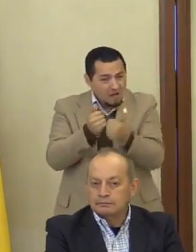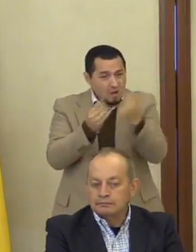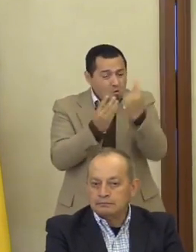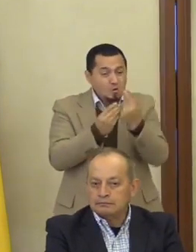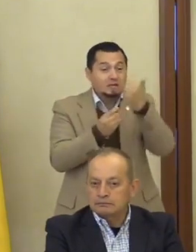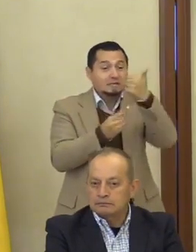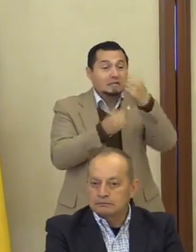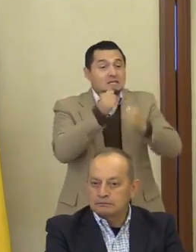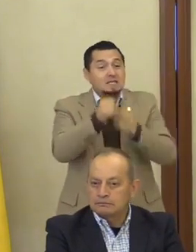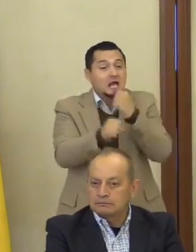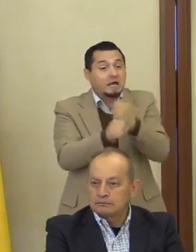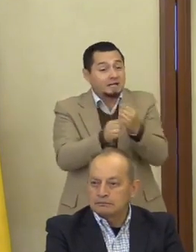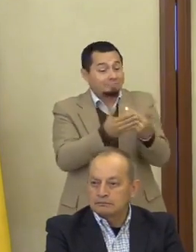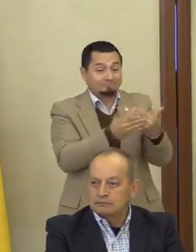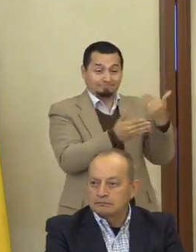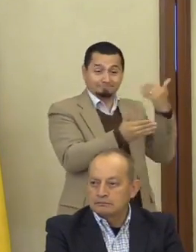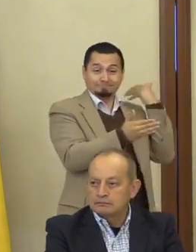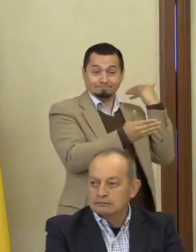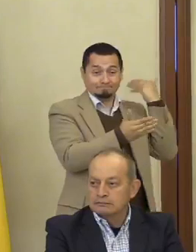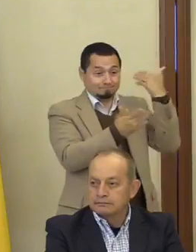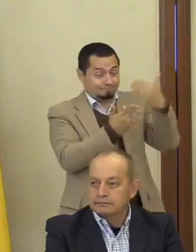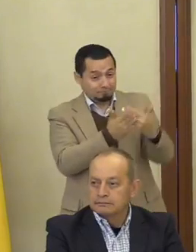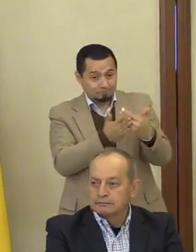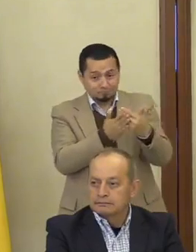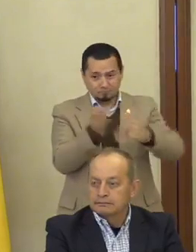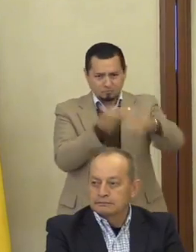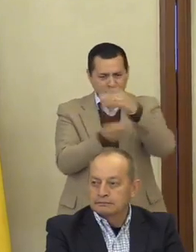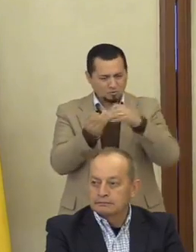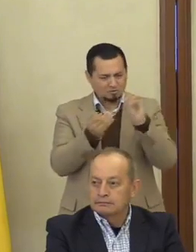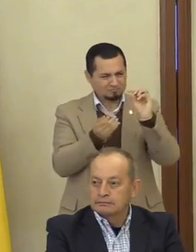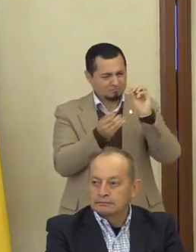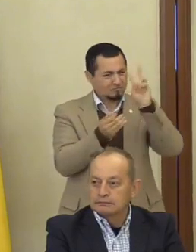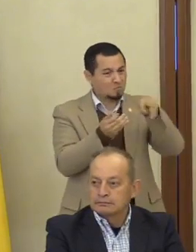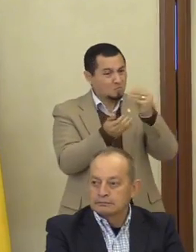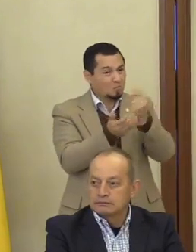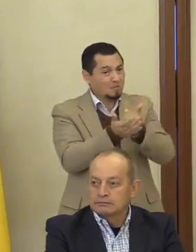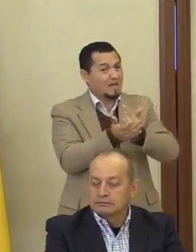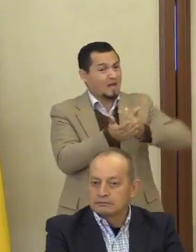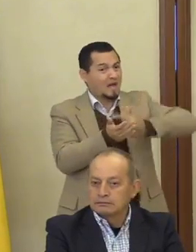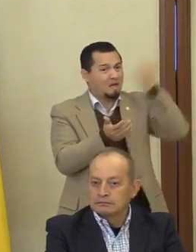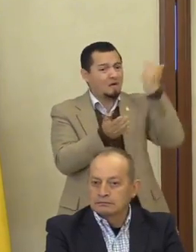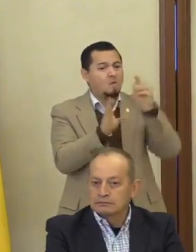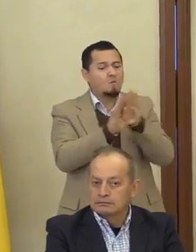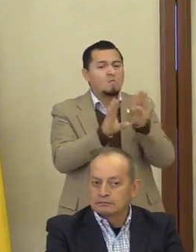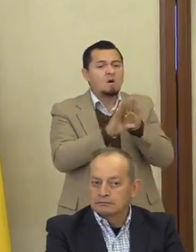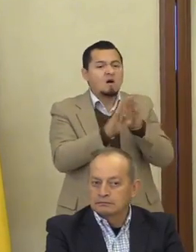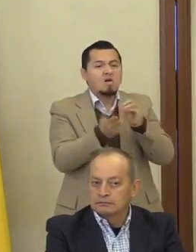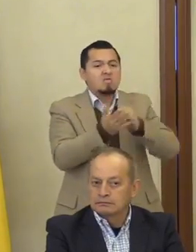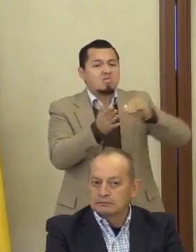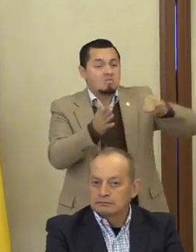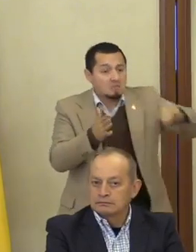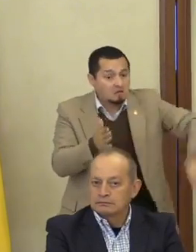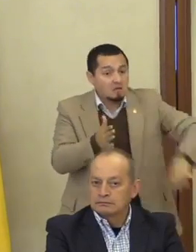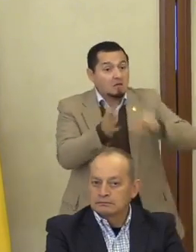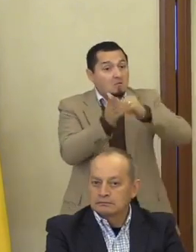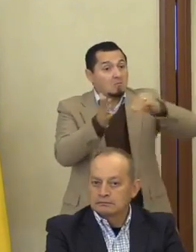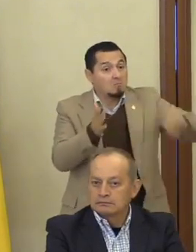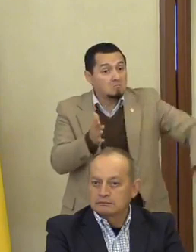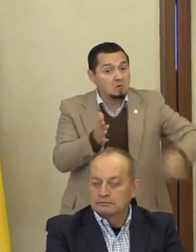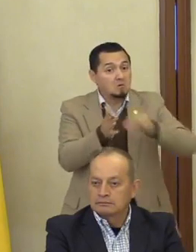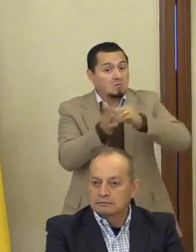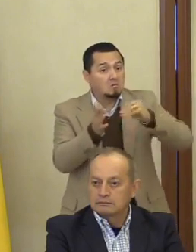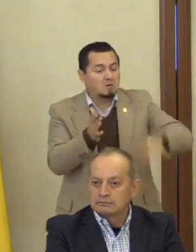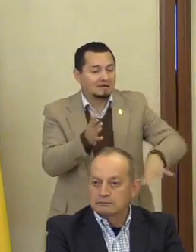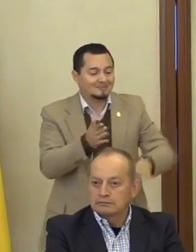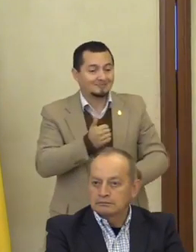se detectaron, después de este proceso, irregularidades graves, mismas que han dado origen ya a una investigación más